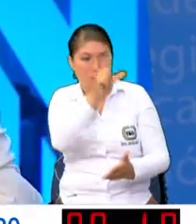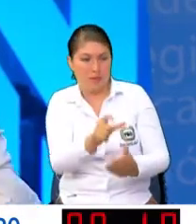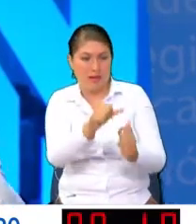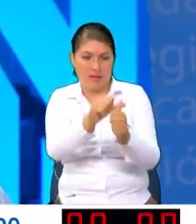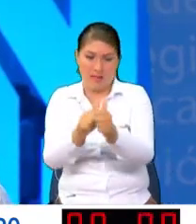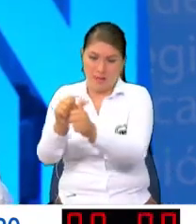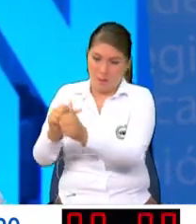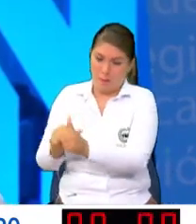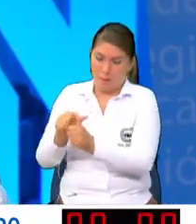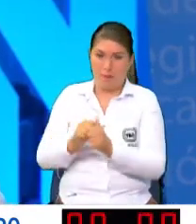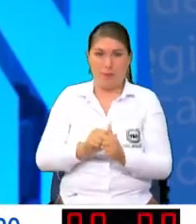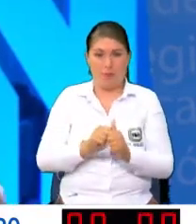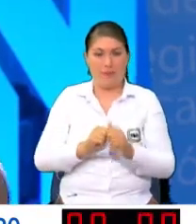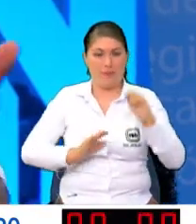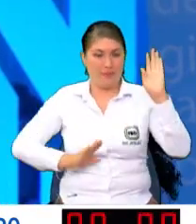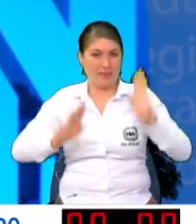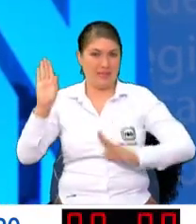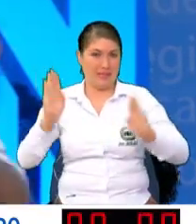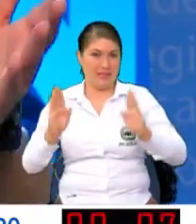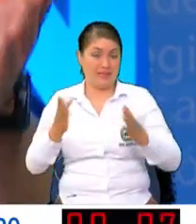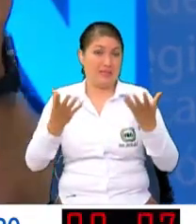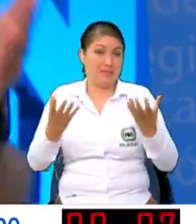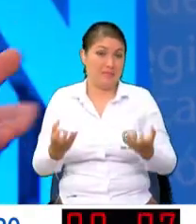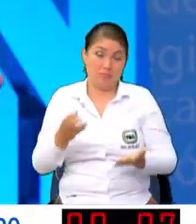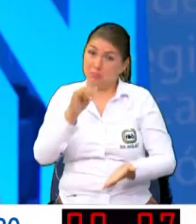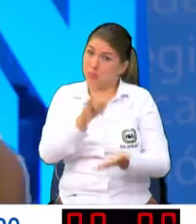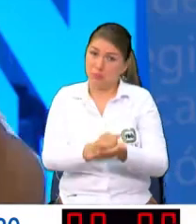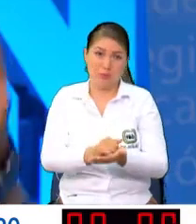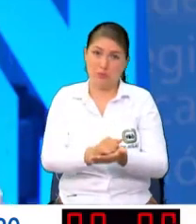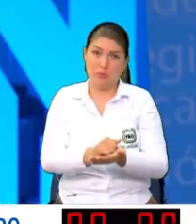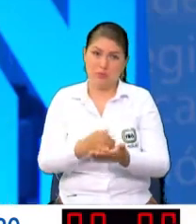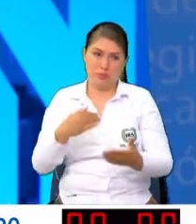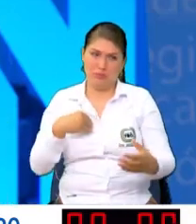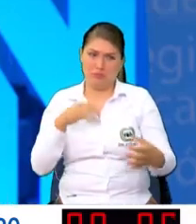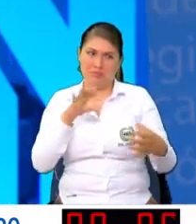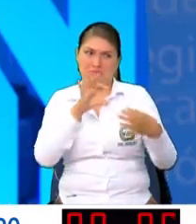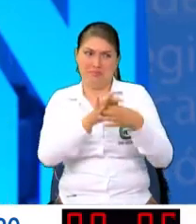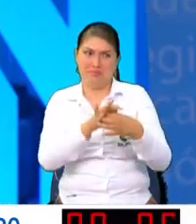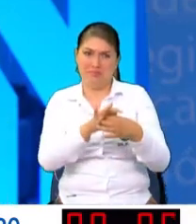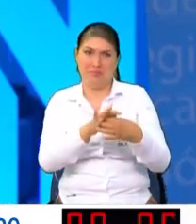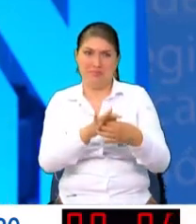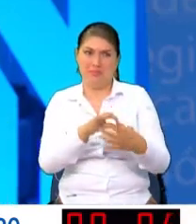es cada uno el tipo de candidatura que quería hacer y por eso no estoy ahí definitivamente no es por él